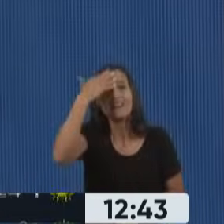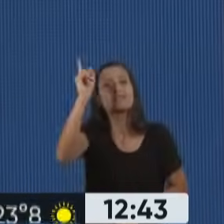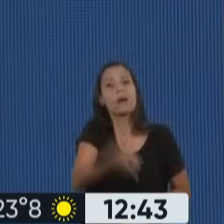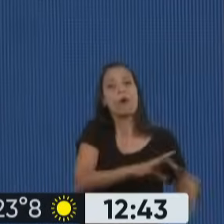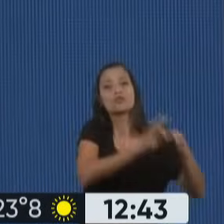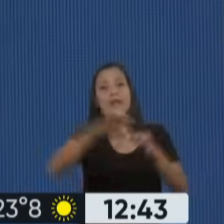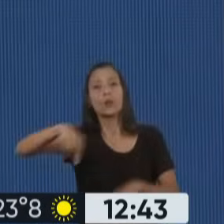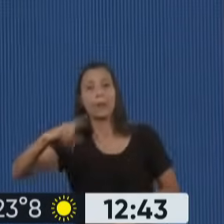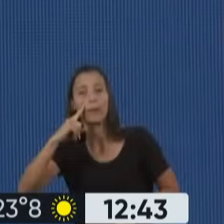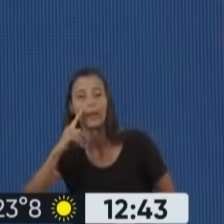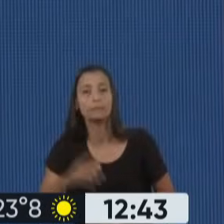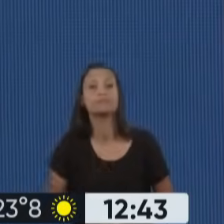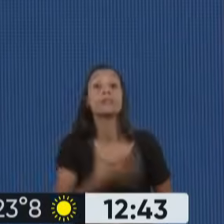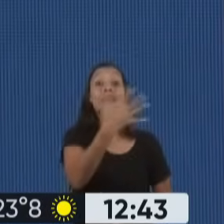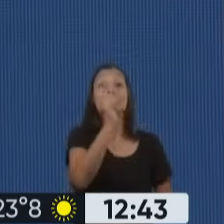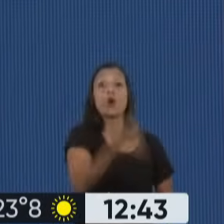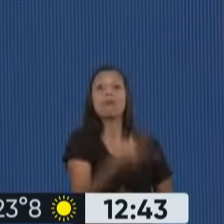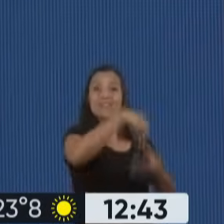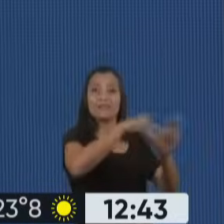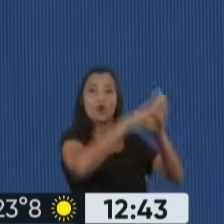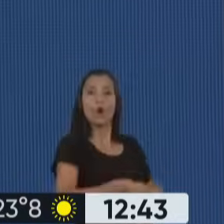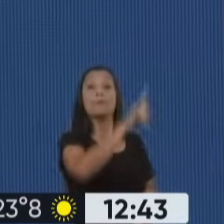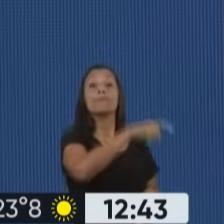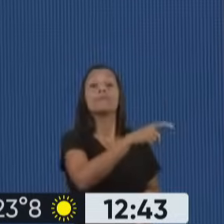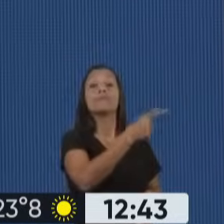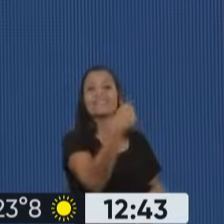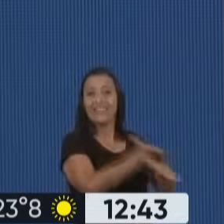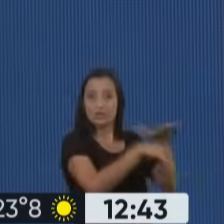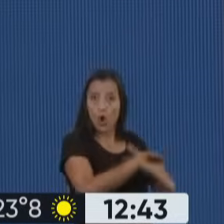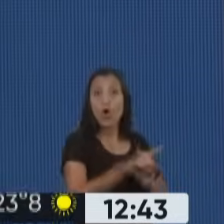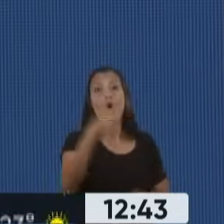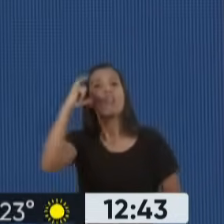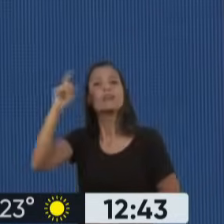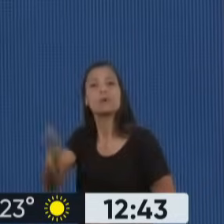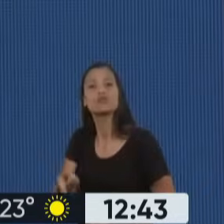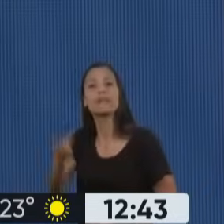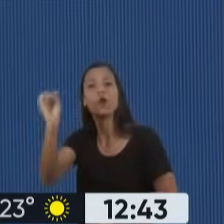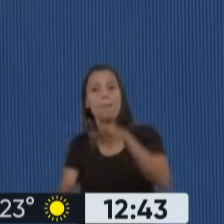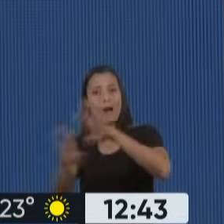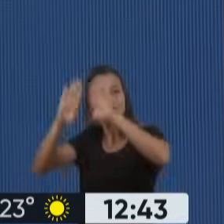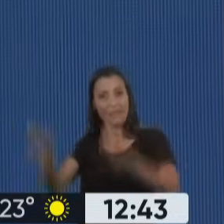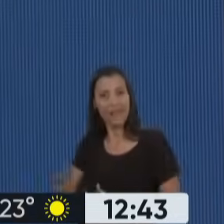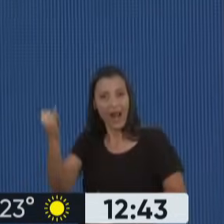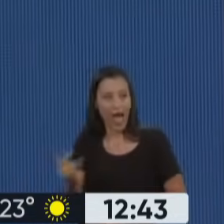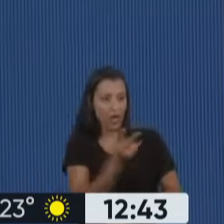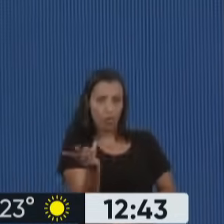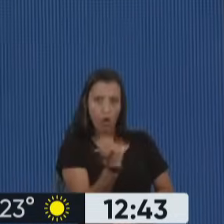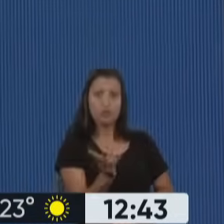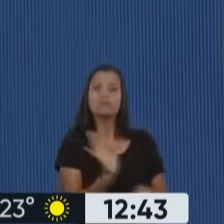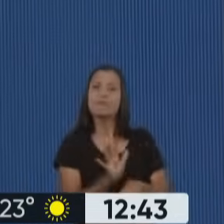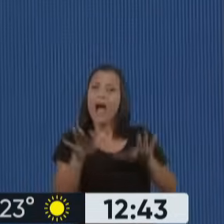PBI, 5 en el Tesoro y 10 en el Banco Central. Y en ese